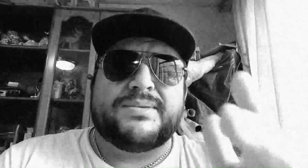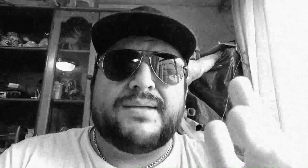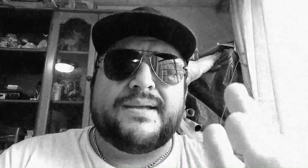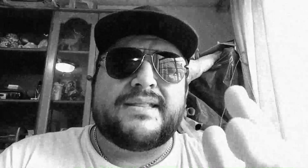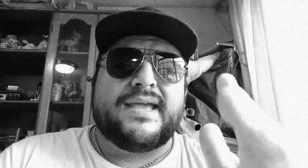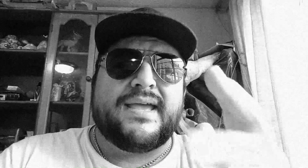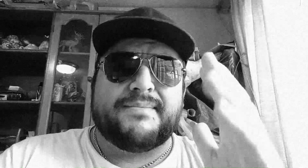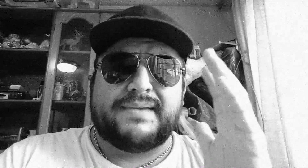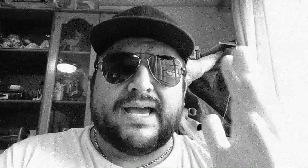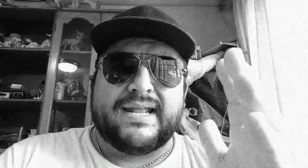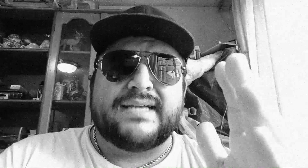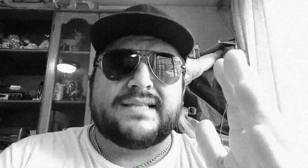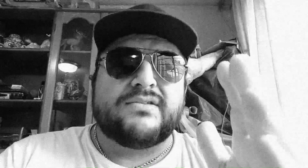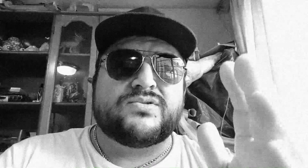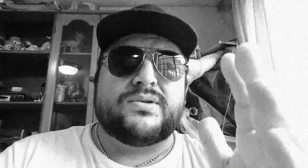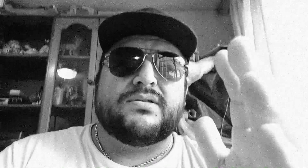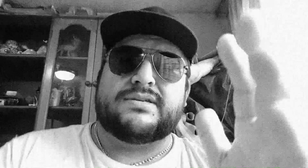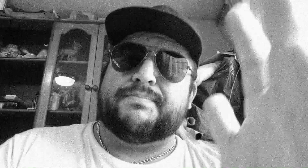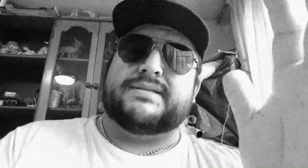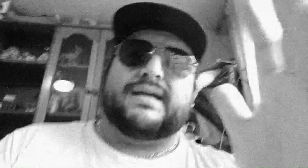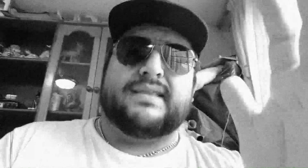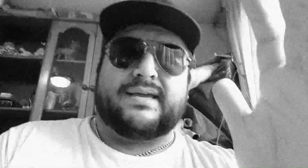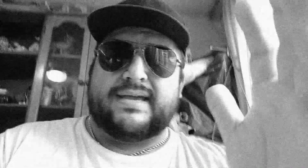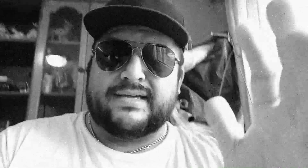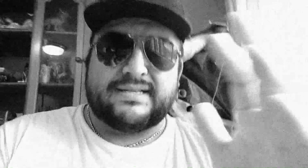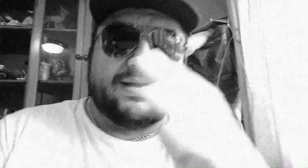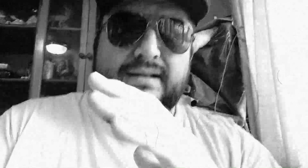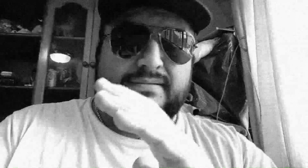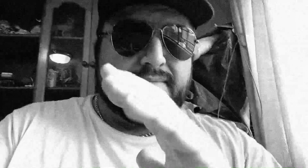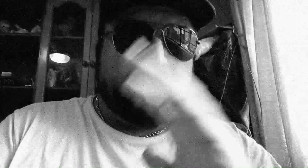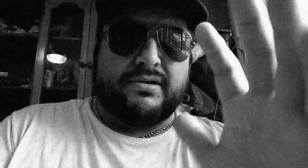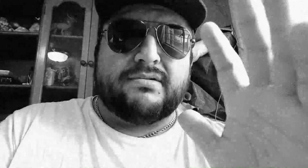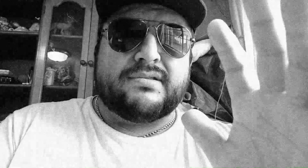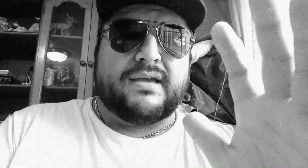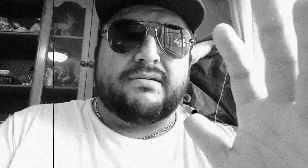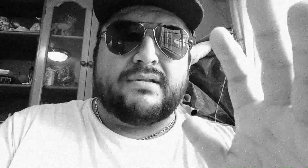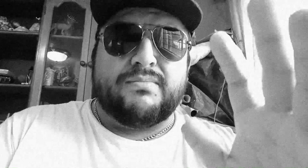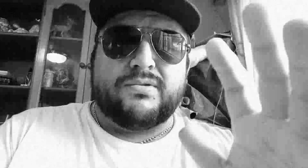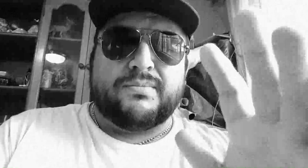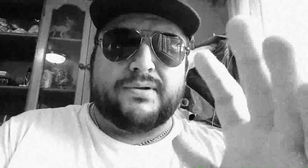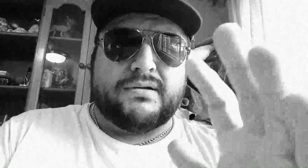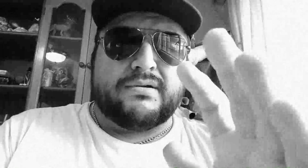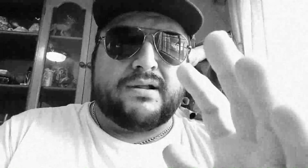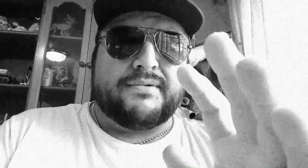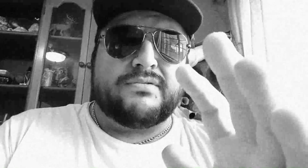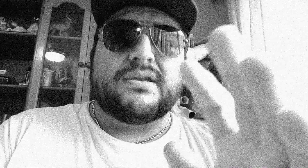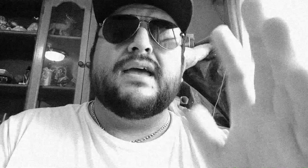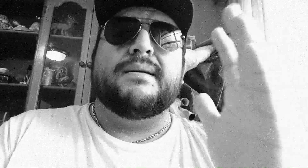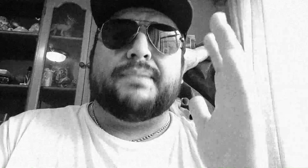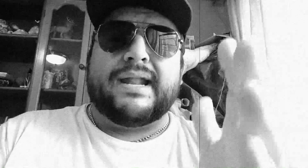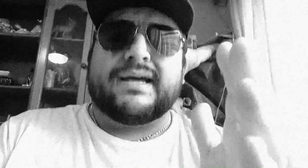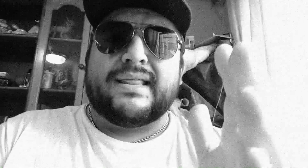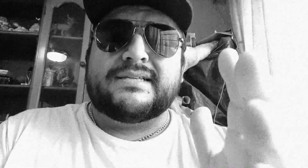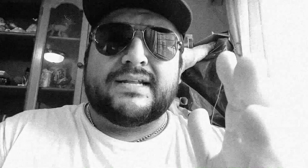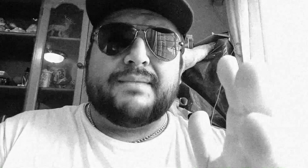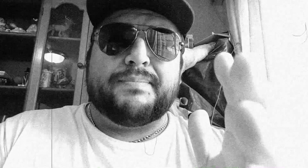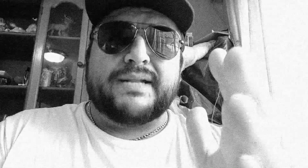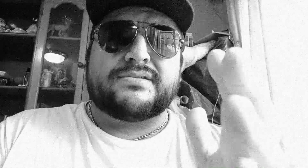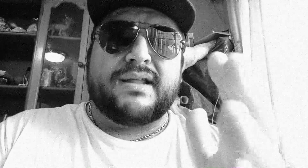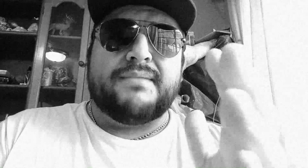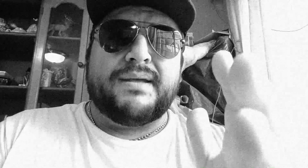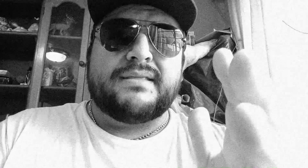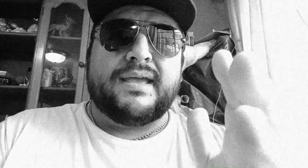que posiblemente viajará a Estados Unidos, a pesar de que allá está el mayor contagio en el mundo por el coronavirus, para